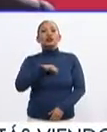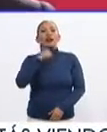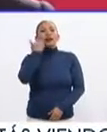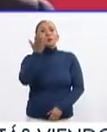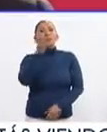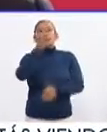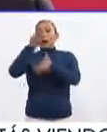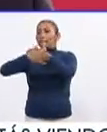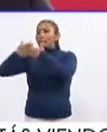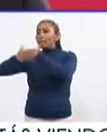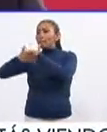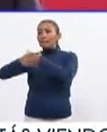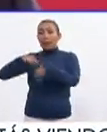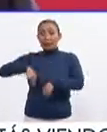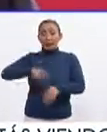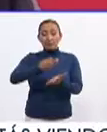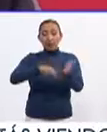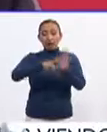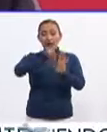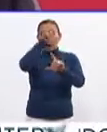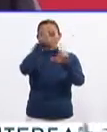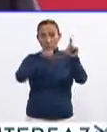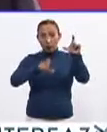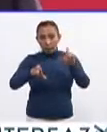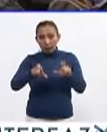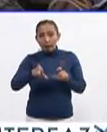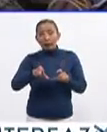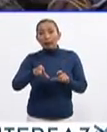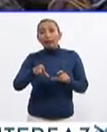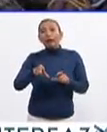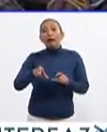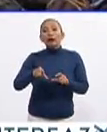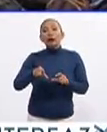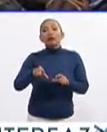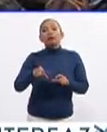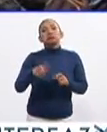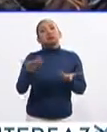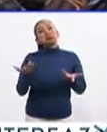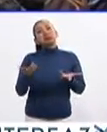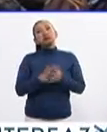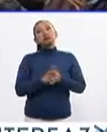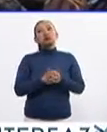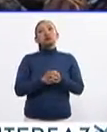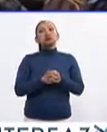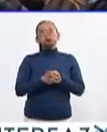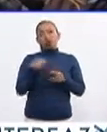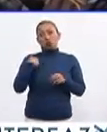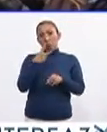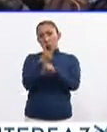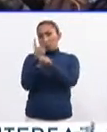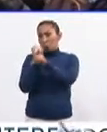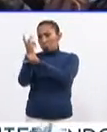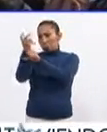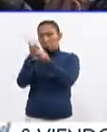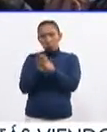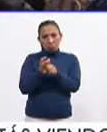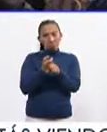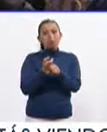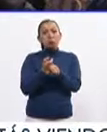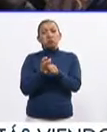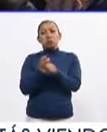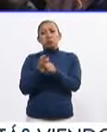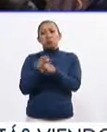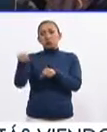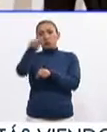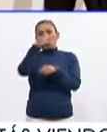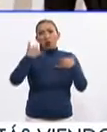esta convocatoria desde Palacio Nacional y que yo invitara